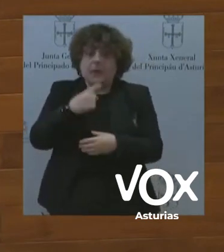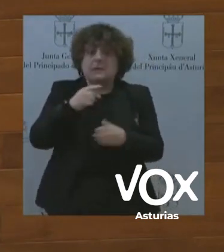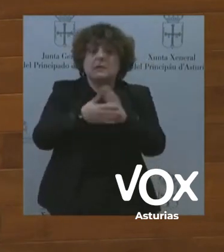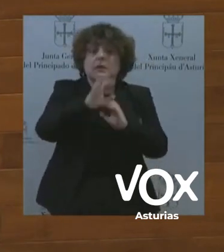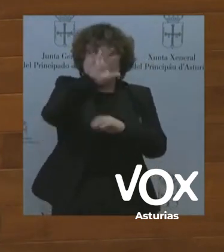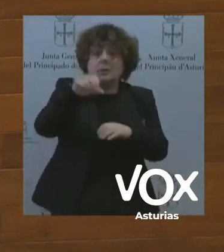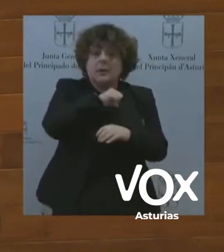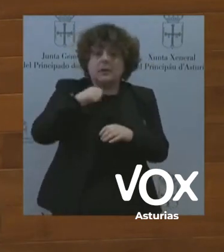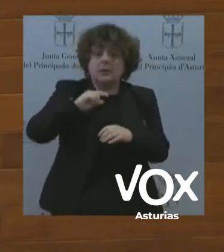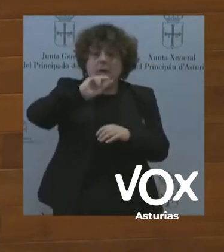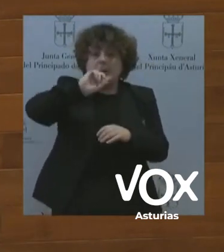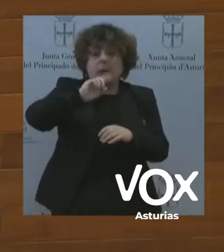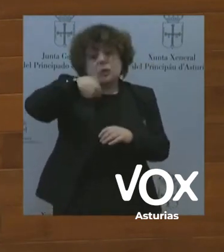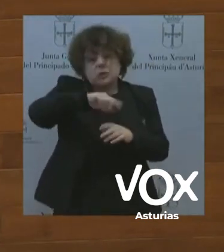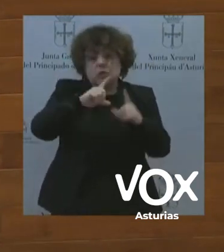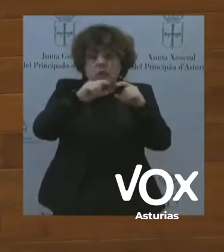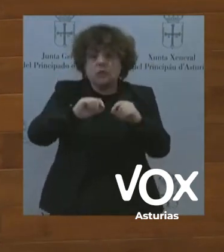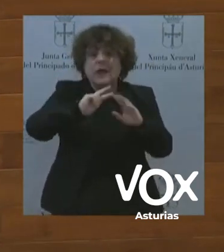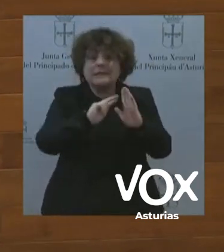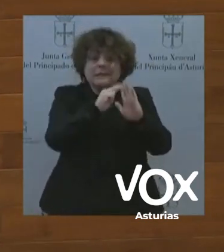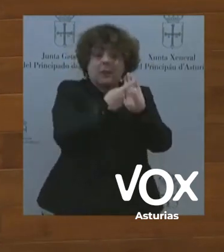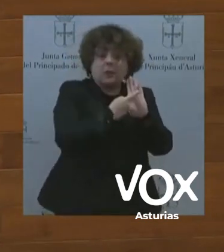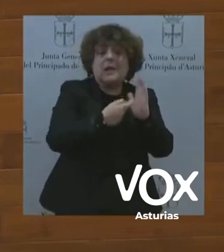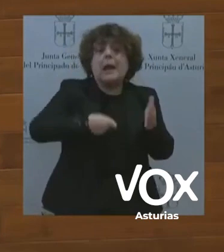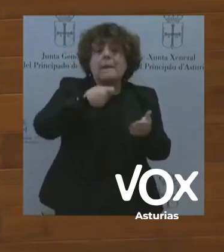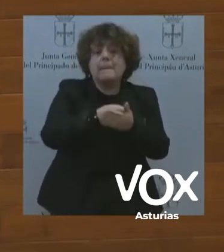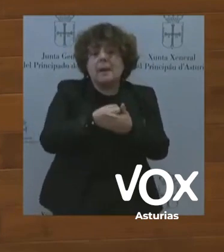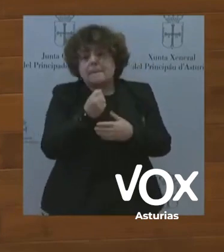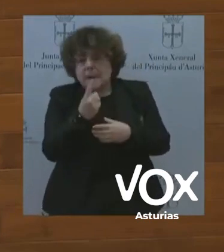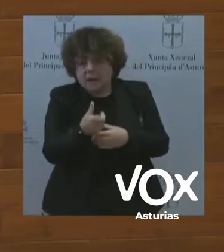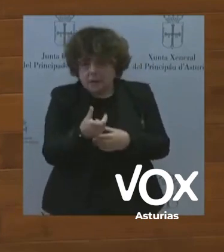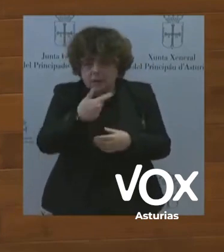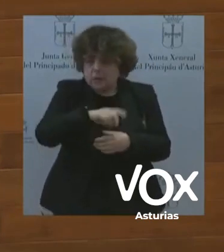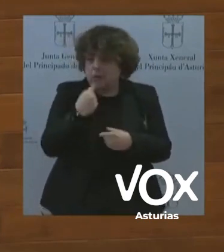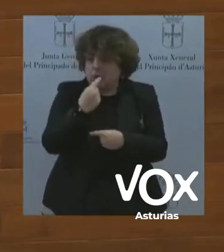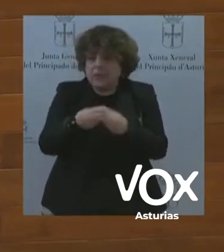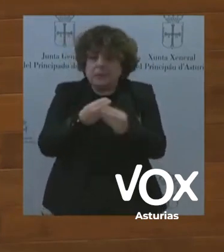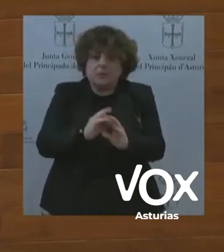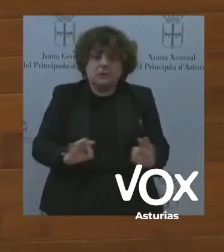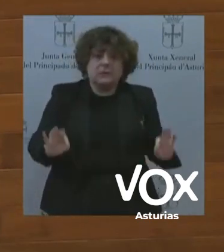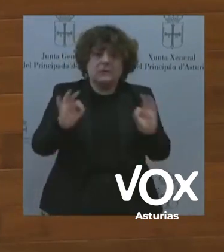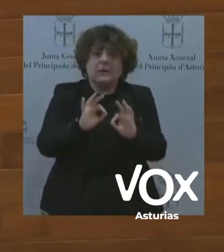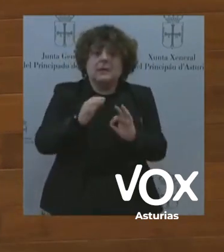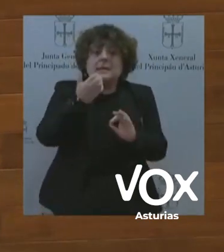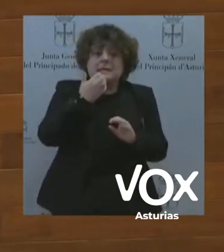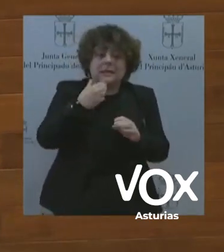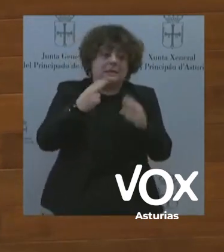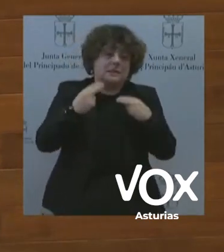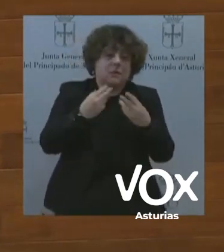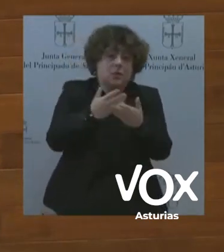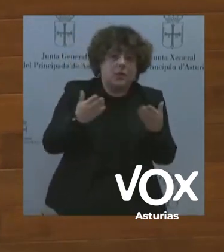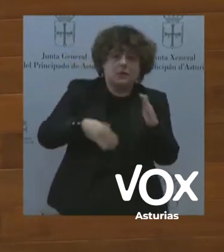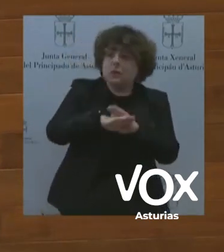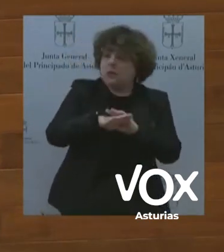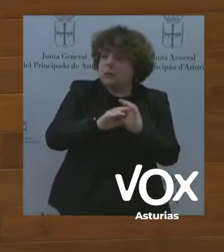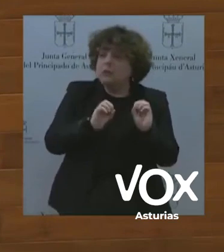España y que sigamos sin reaccionar. Señorías, de seguir así ni siquiera podremos acercarnos a la solución del problema